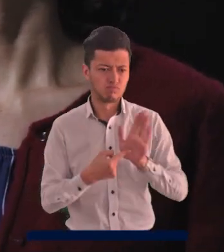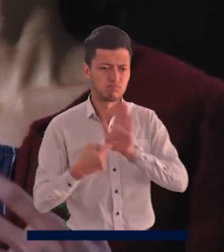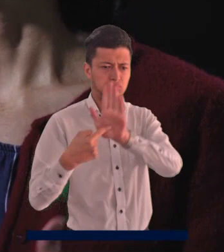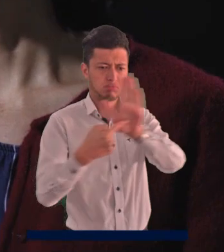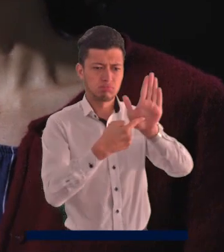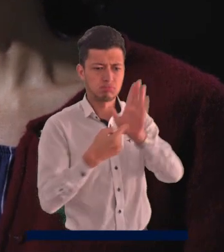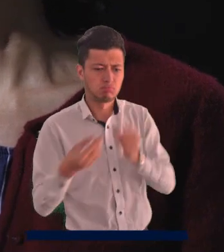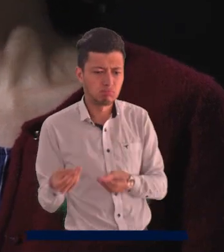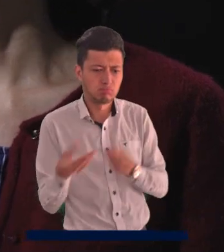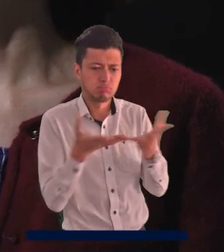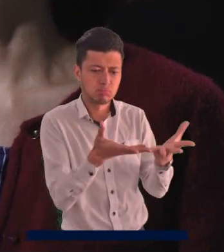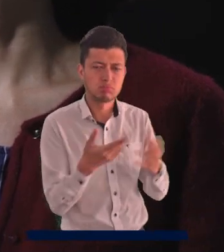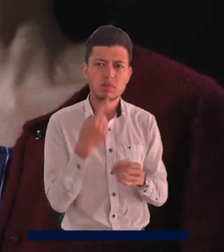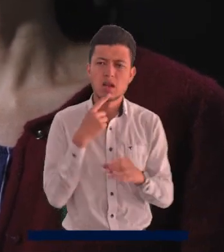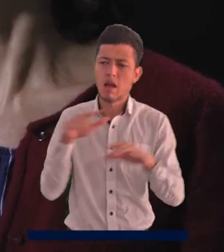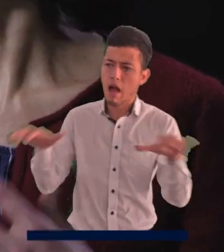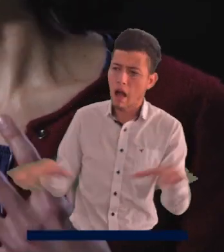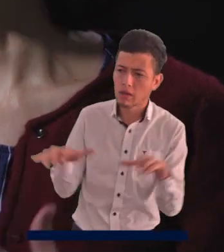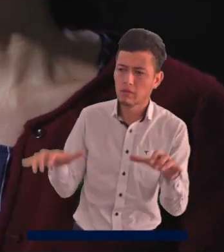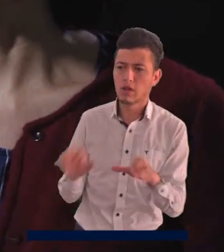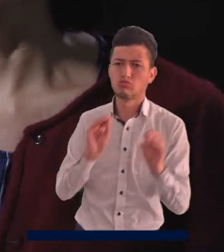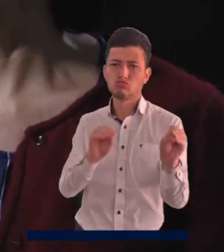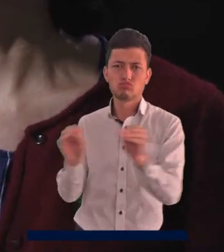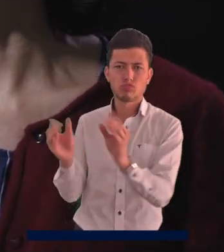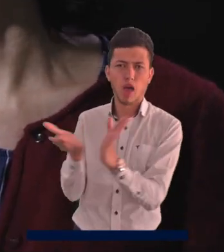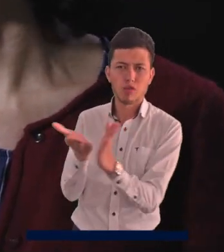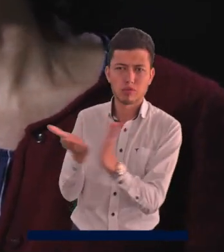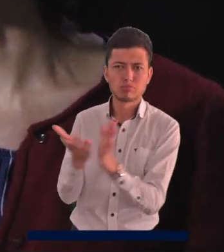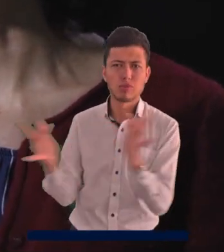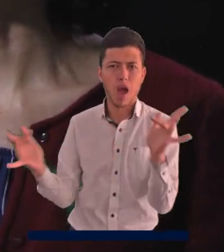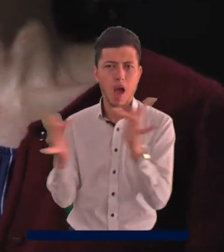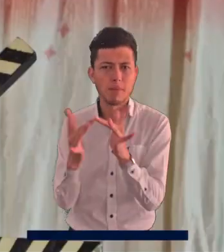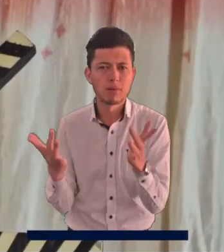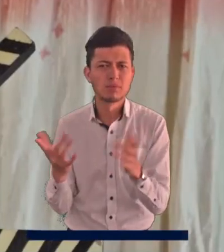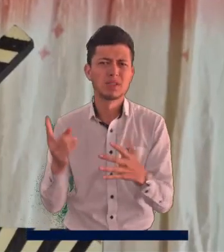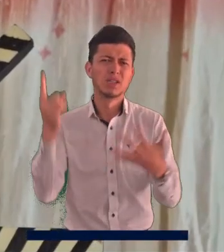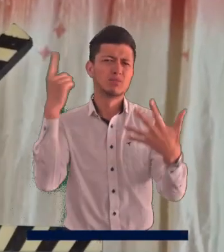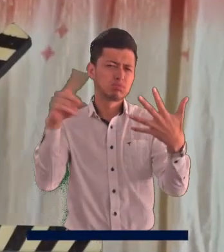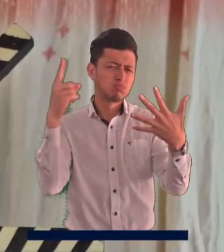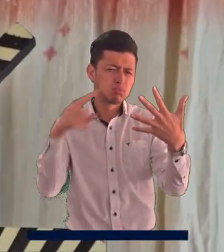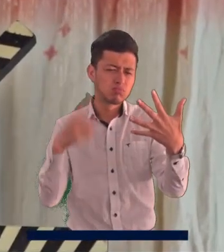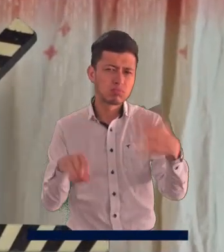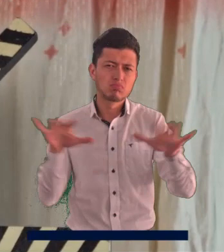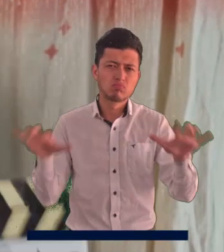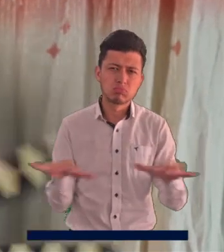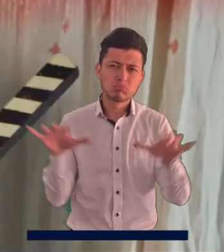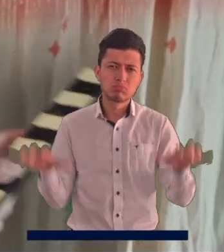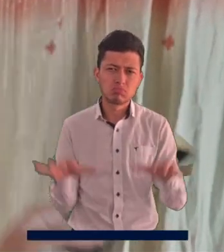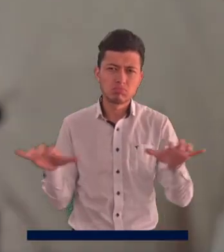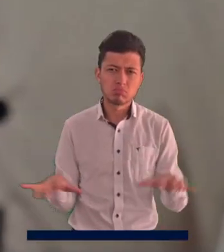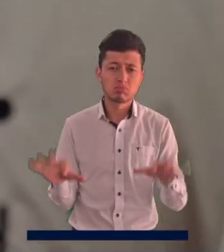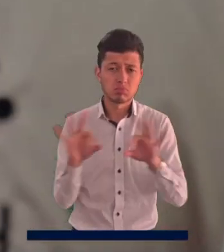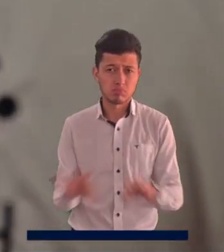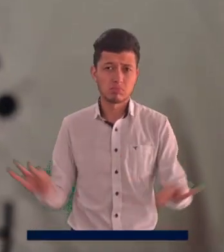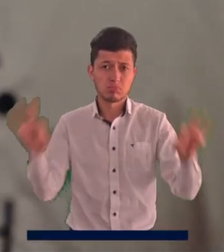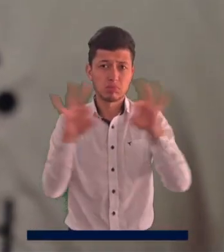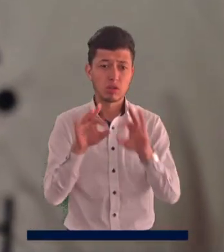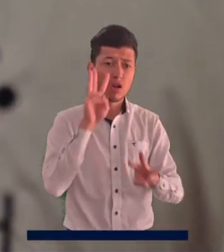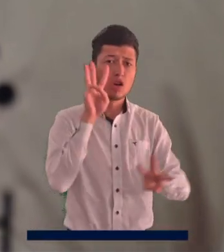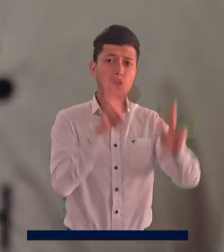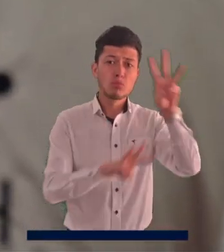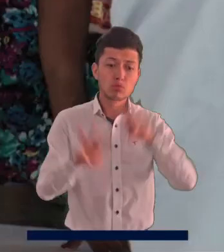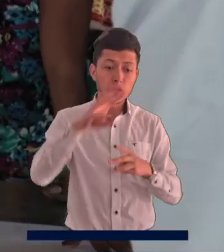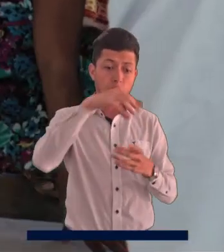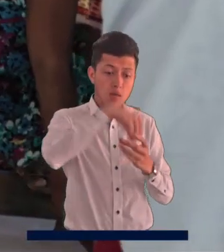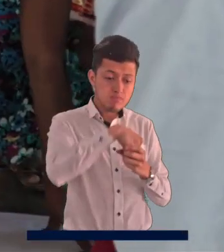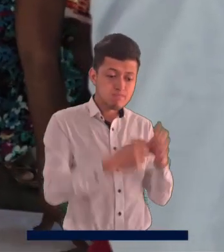aporte exposiciones, aporte actividades educativas, aporte todo tipo de actividades que llevamos a cabo